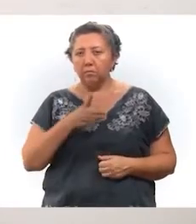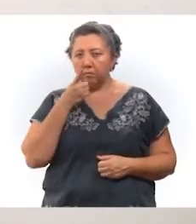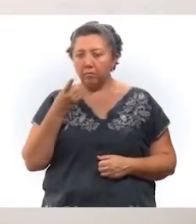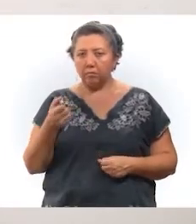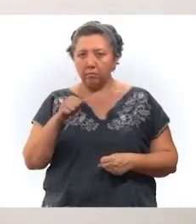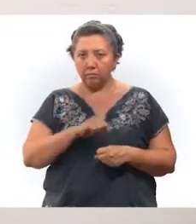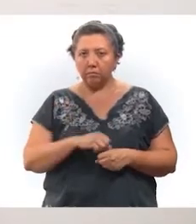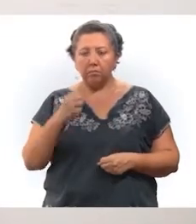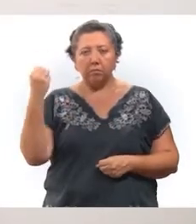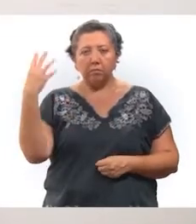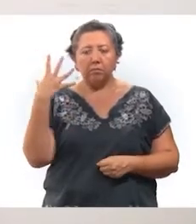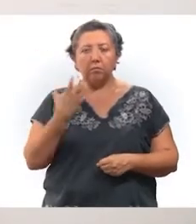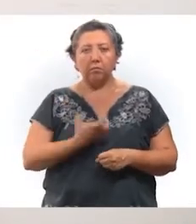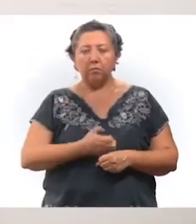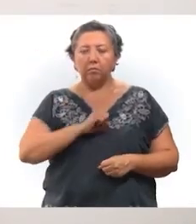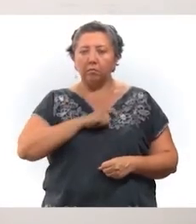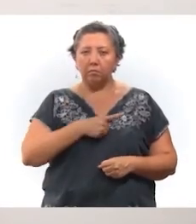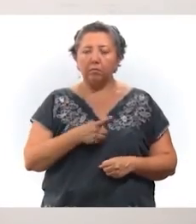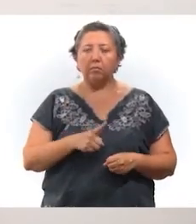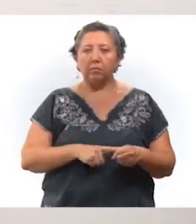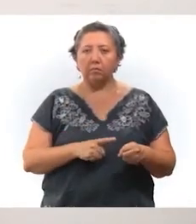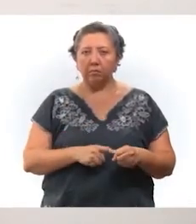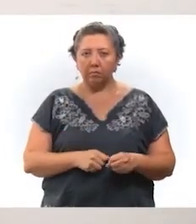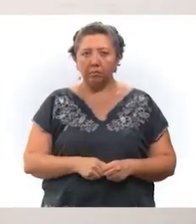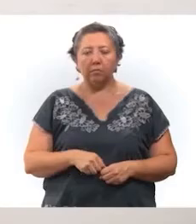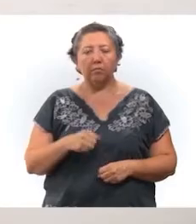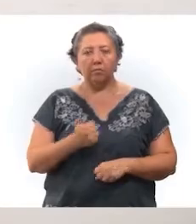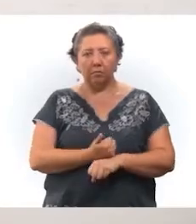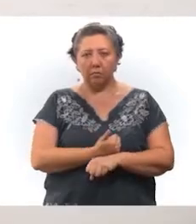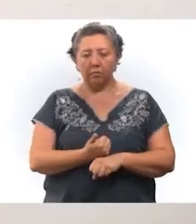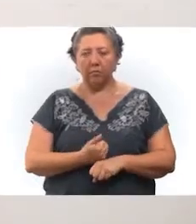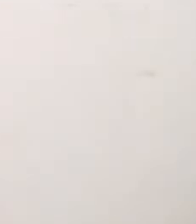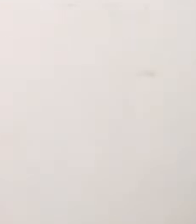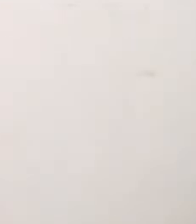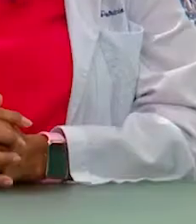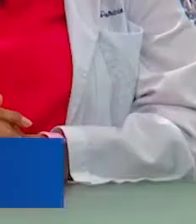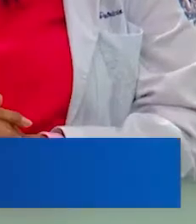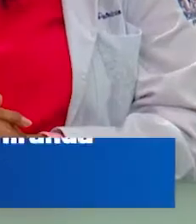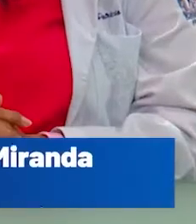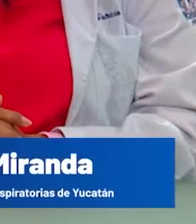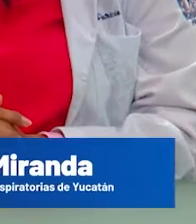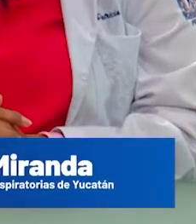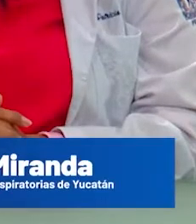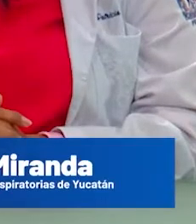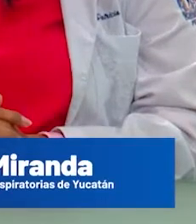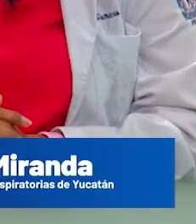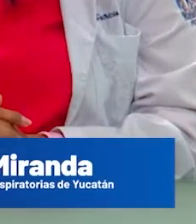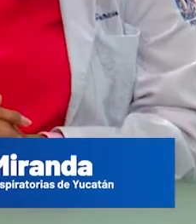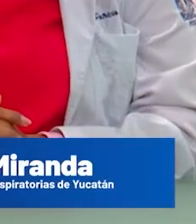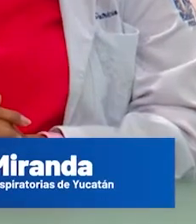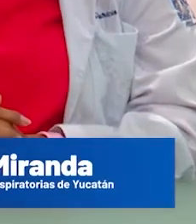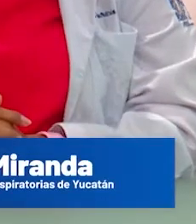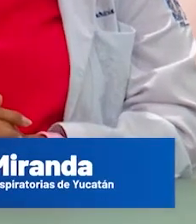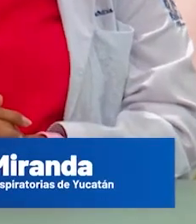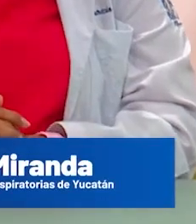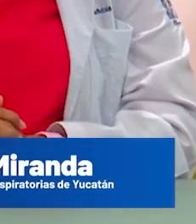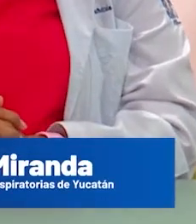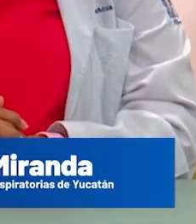Los indicadores semanales del Semáforo Estatal de Salud marcan color amarillo. Ese es el informe del día de hoy, doctora. Gracias.